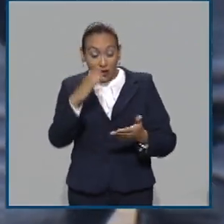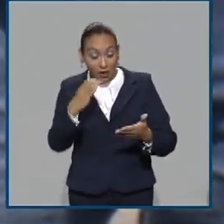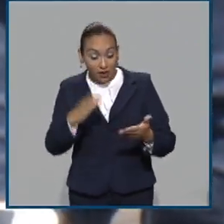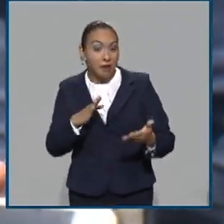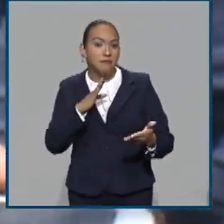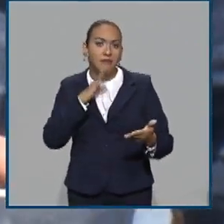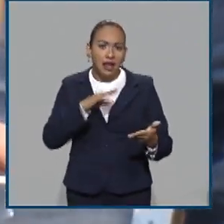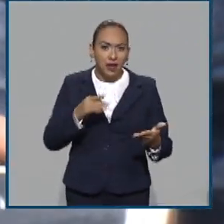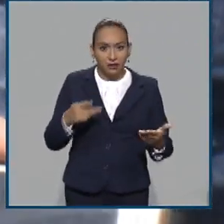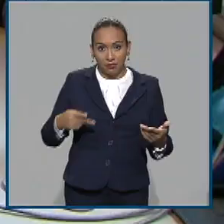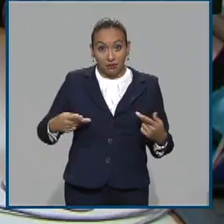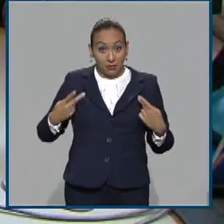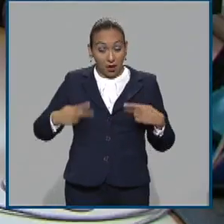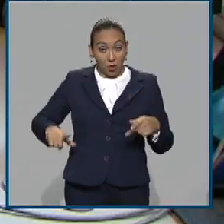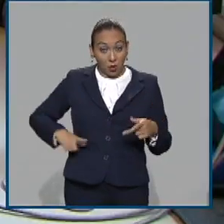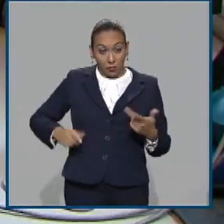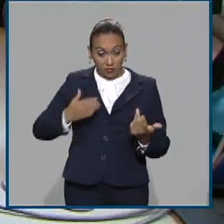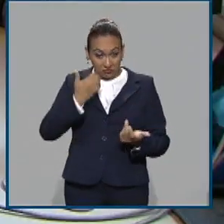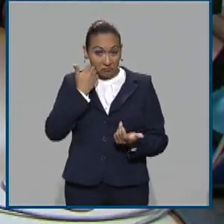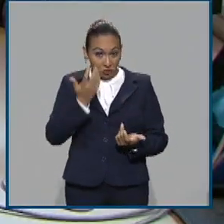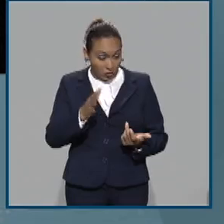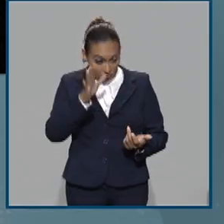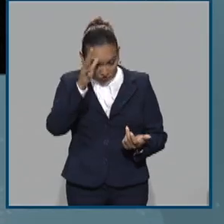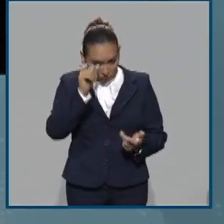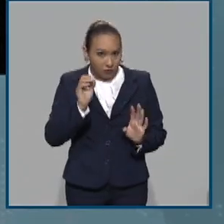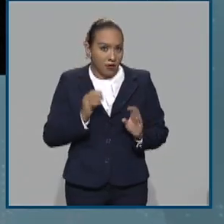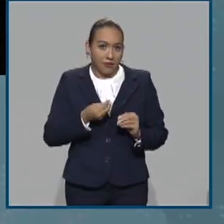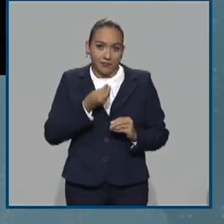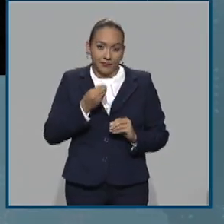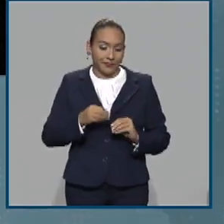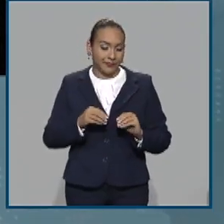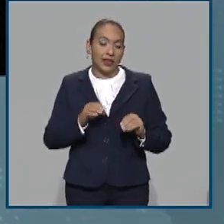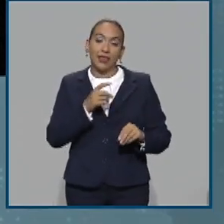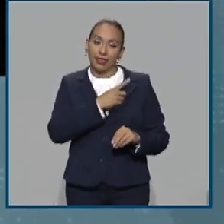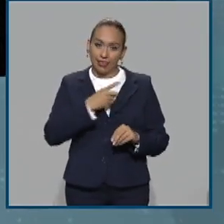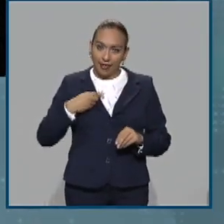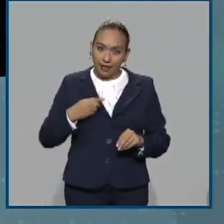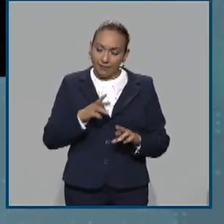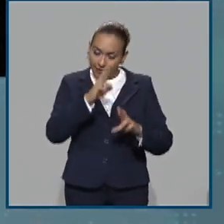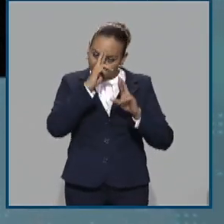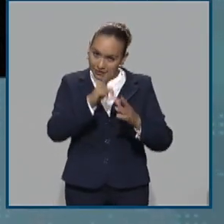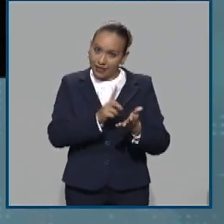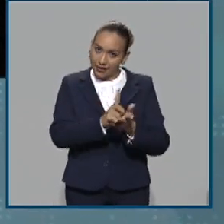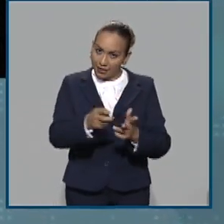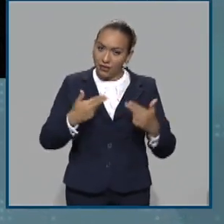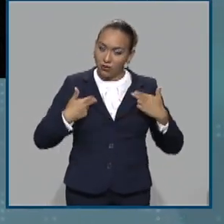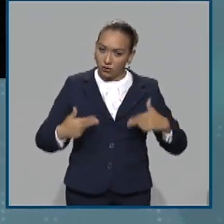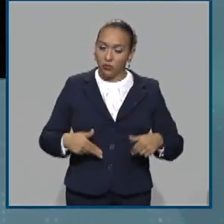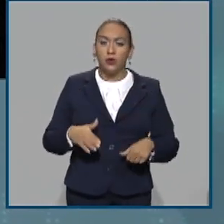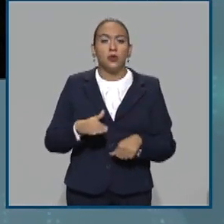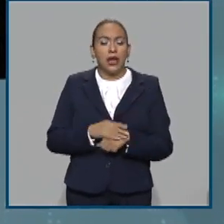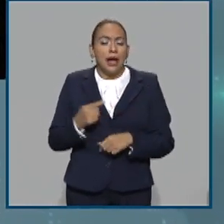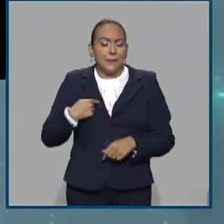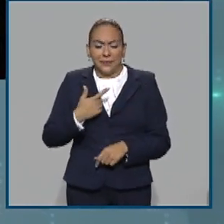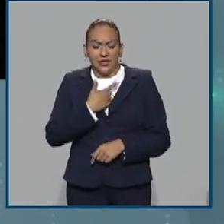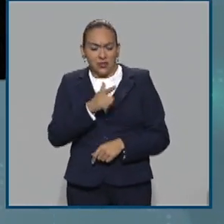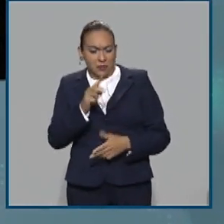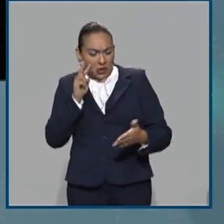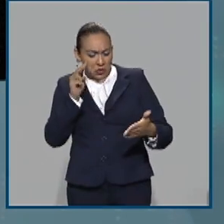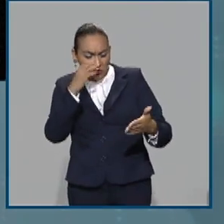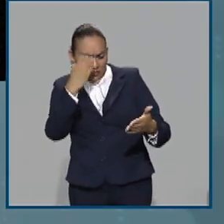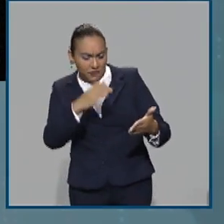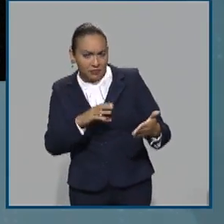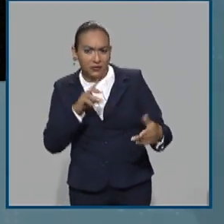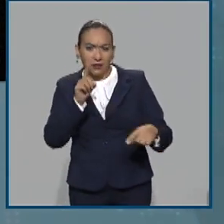llegado a tribunales o que sean del conocimiento, las autoridades puedan violentar derechos humanos solo porque no les guste el escrutinio